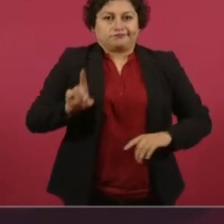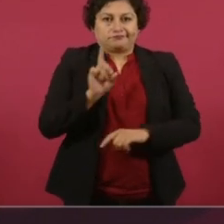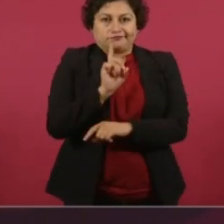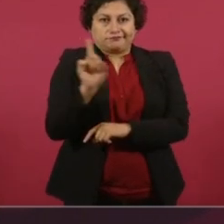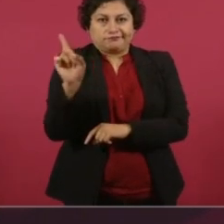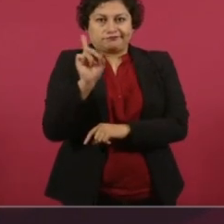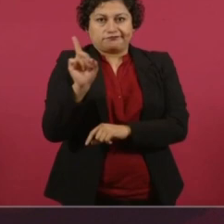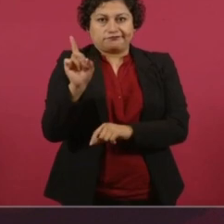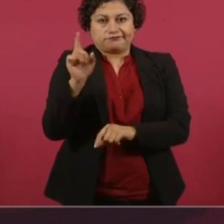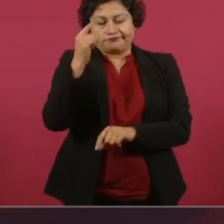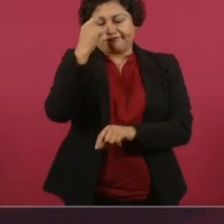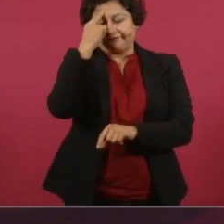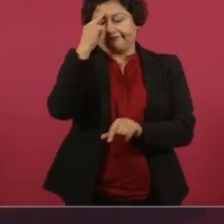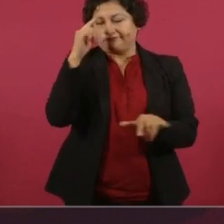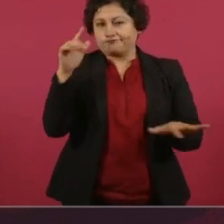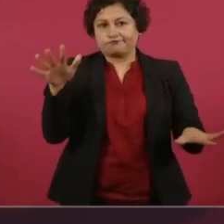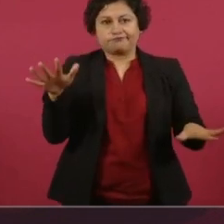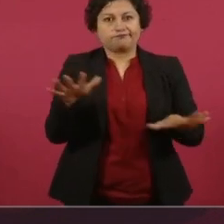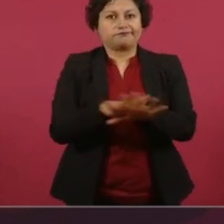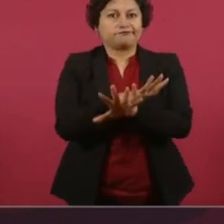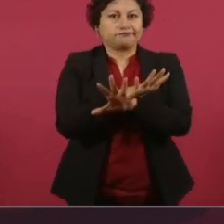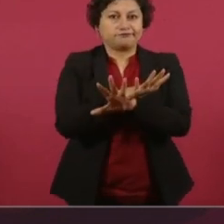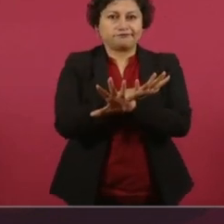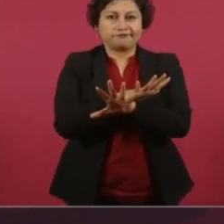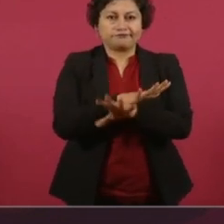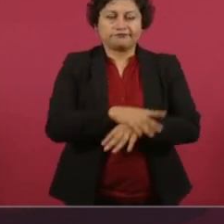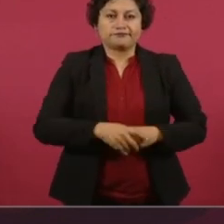cambió completamente.